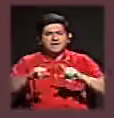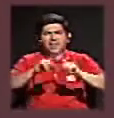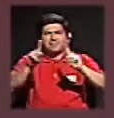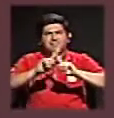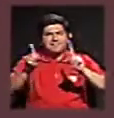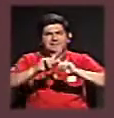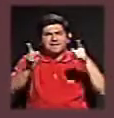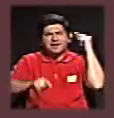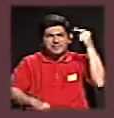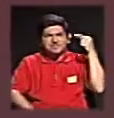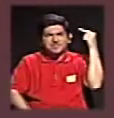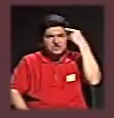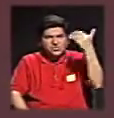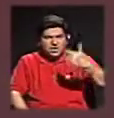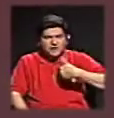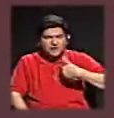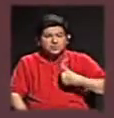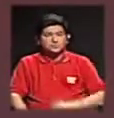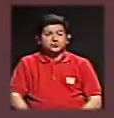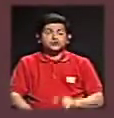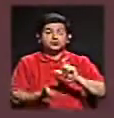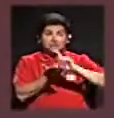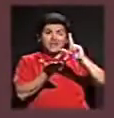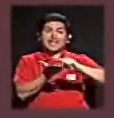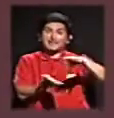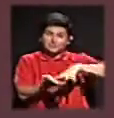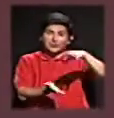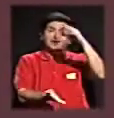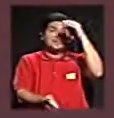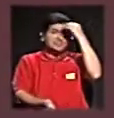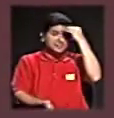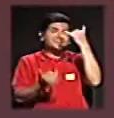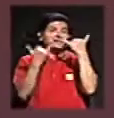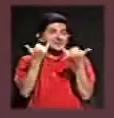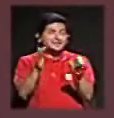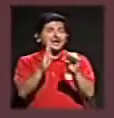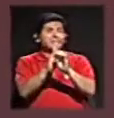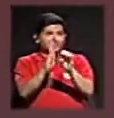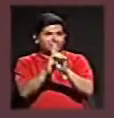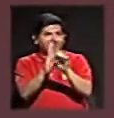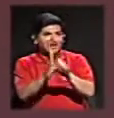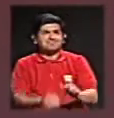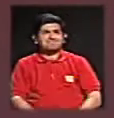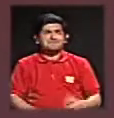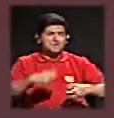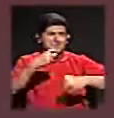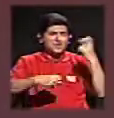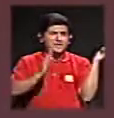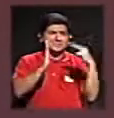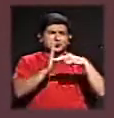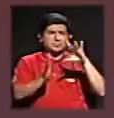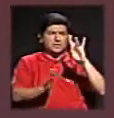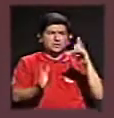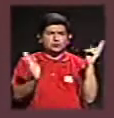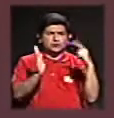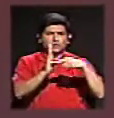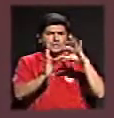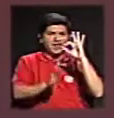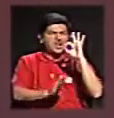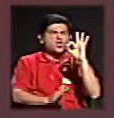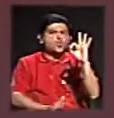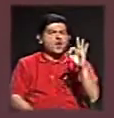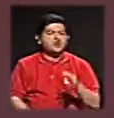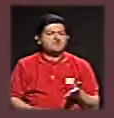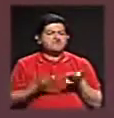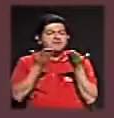de los gobiernos y las lecciones aprendidas, por ejemplo, de la crisis del 2008-2009, lo